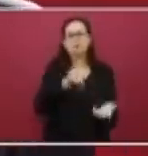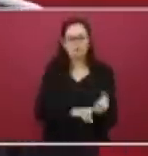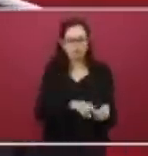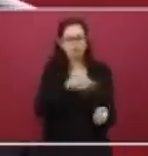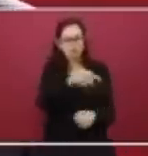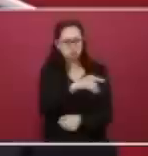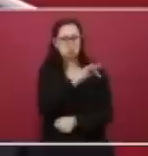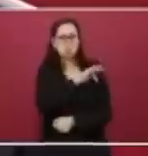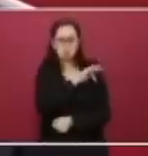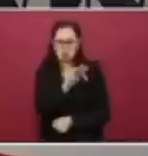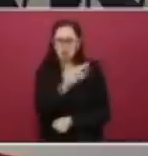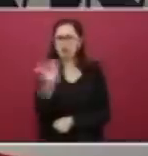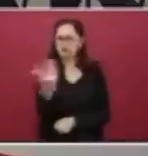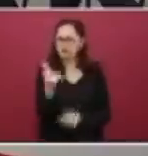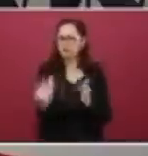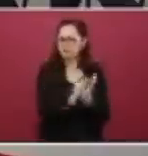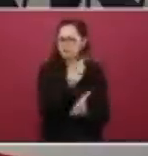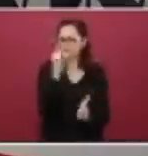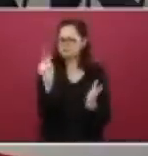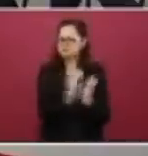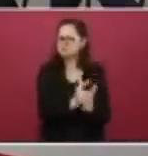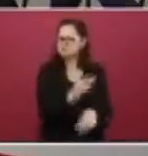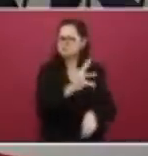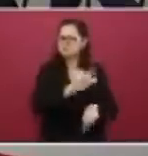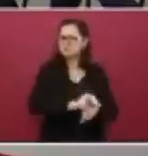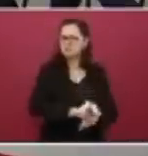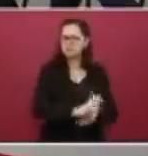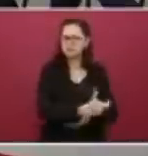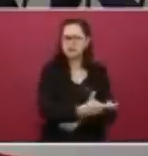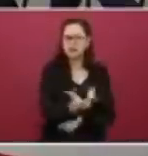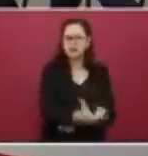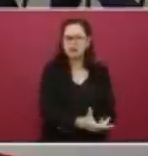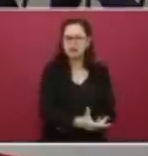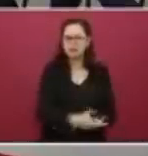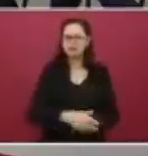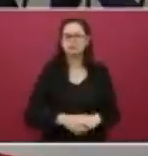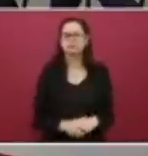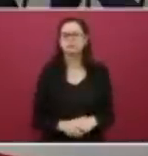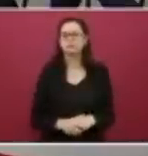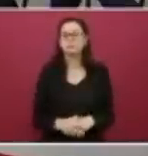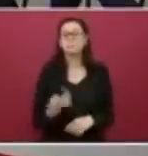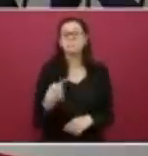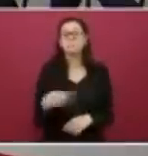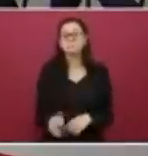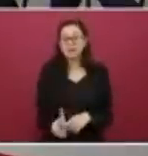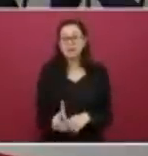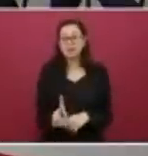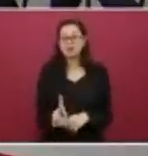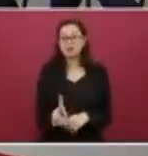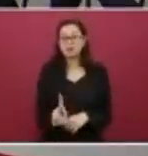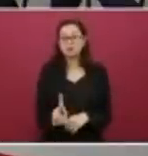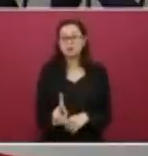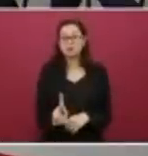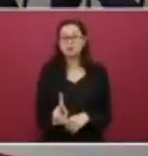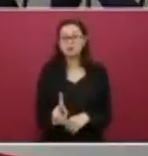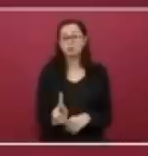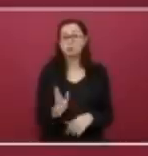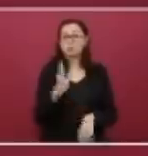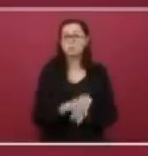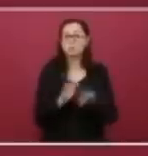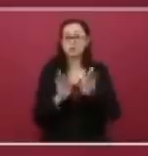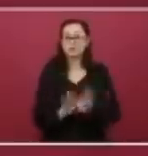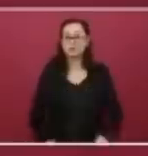legal para este propósito sin embargo lo más